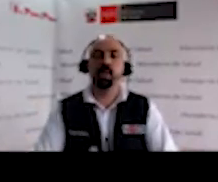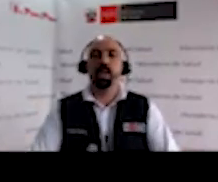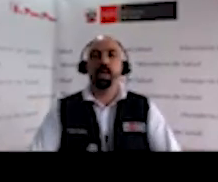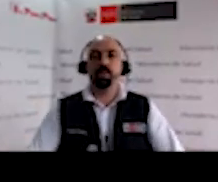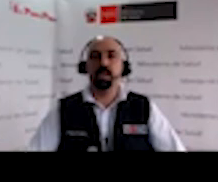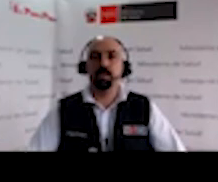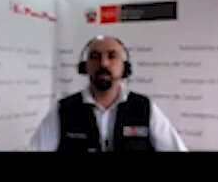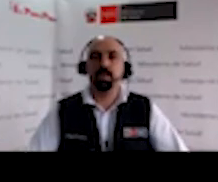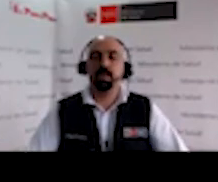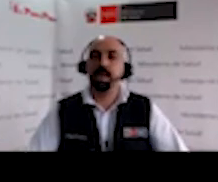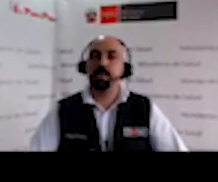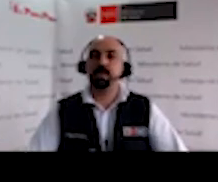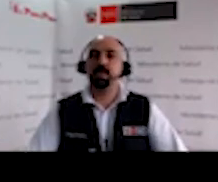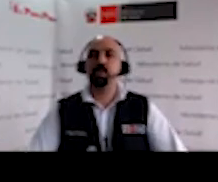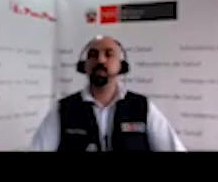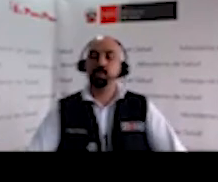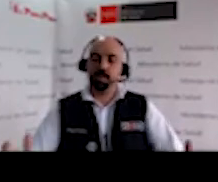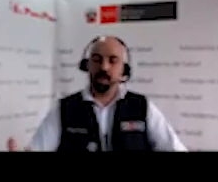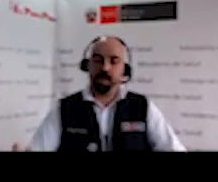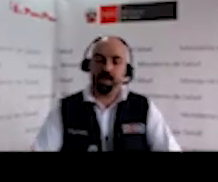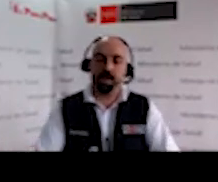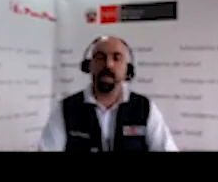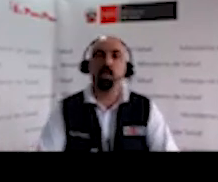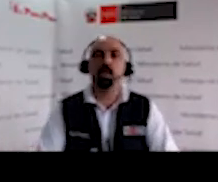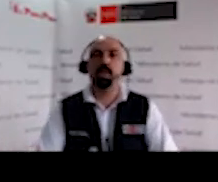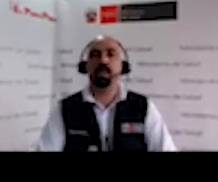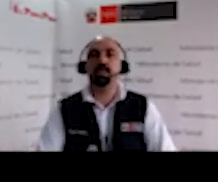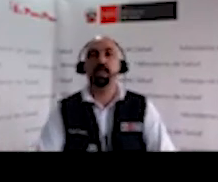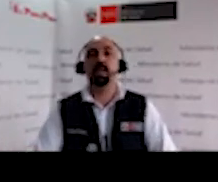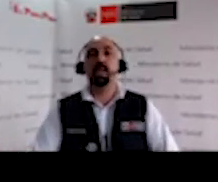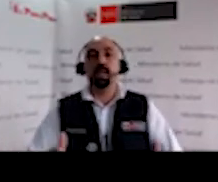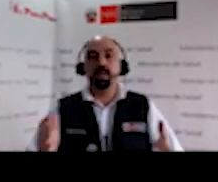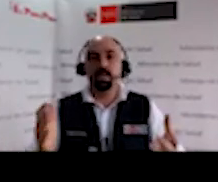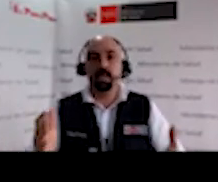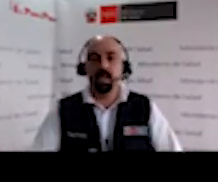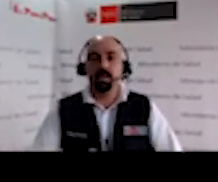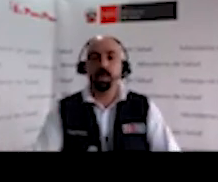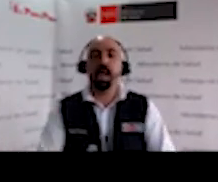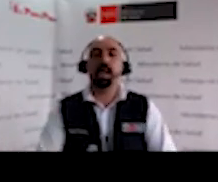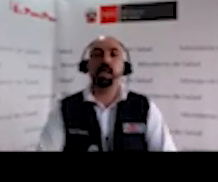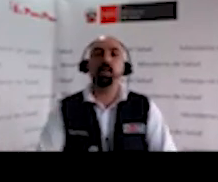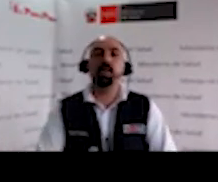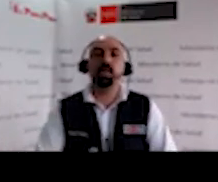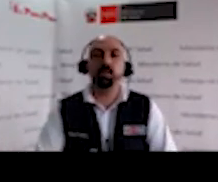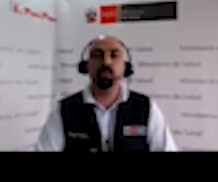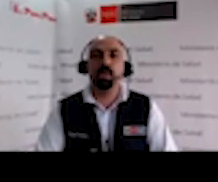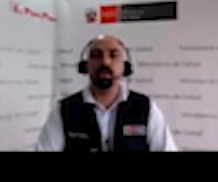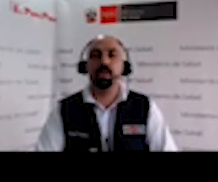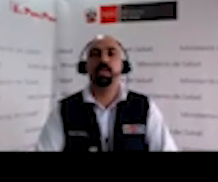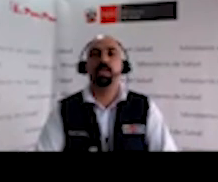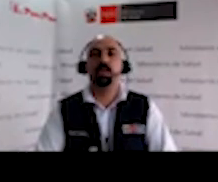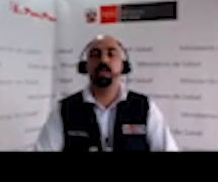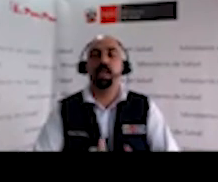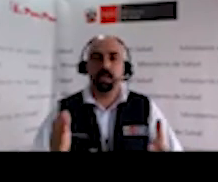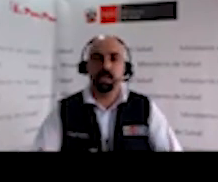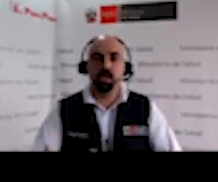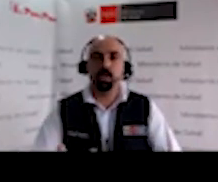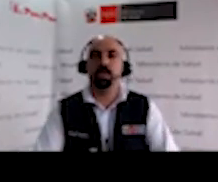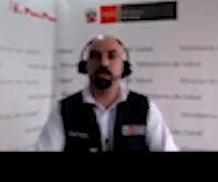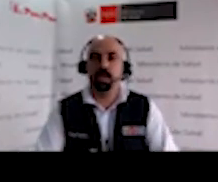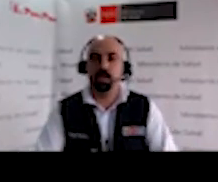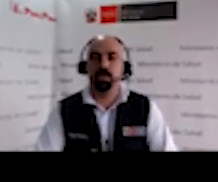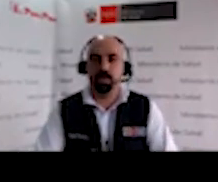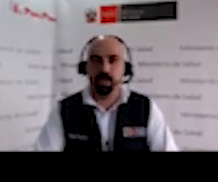Salud. Empezaremos la telecapacitación programada para el día de hoy, viernes 6 de septiembre, a cargo del Instituto Nacional de Salud del Niño